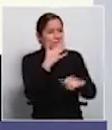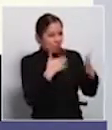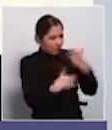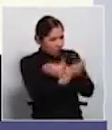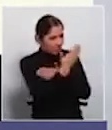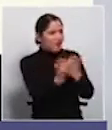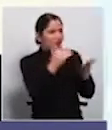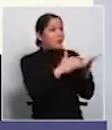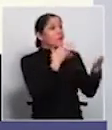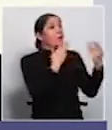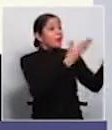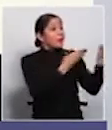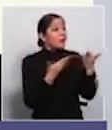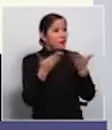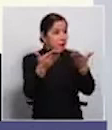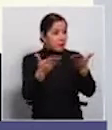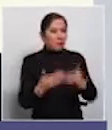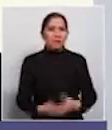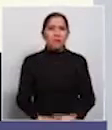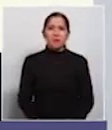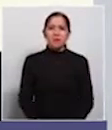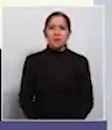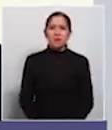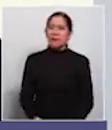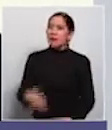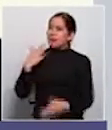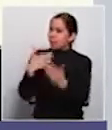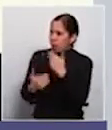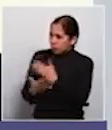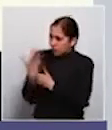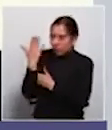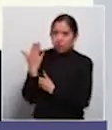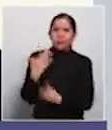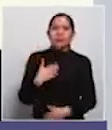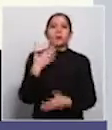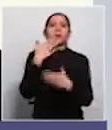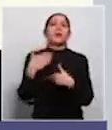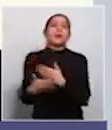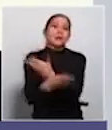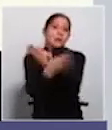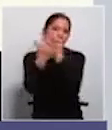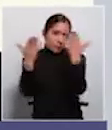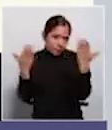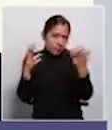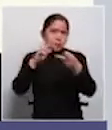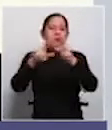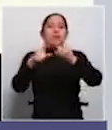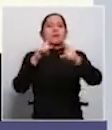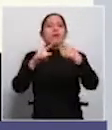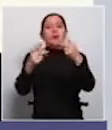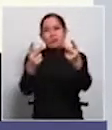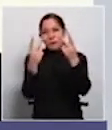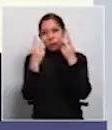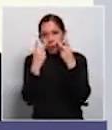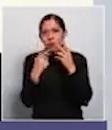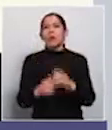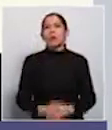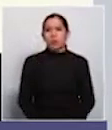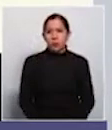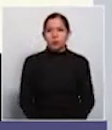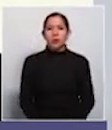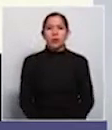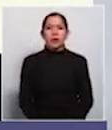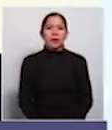días una vez más y bienvenido. Buenos días, Lorena. Buenos días a los amables televidentes de Bolivia